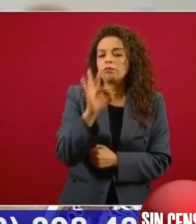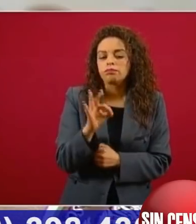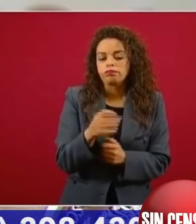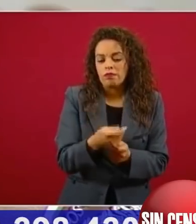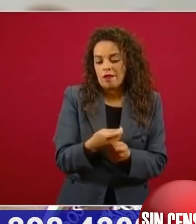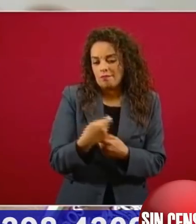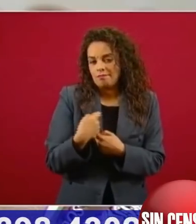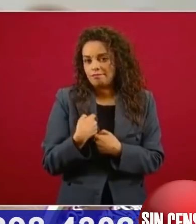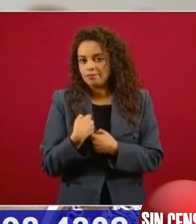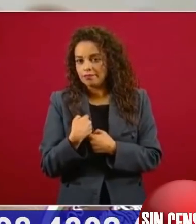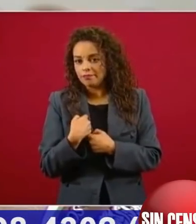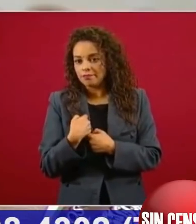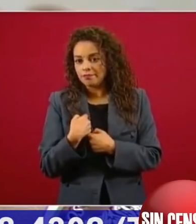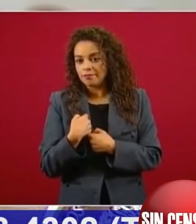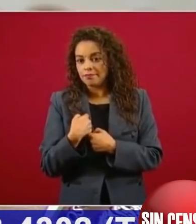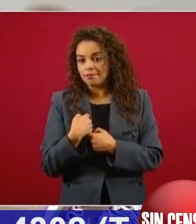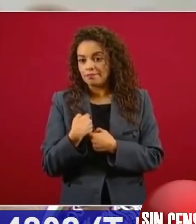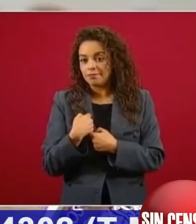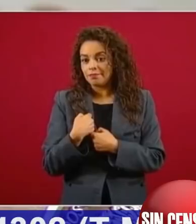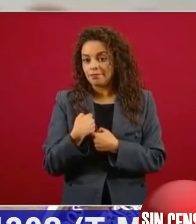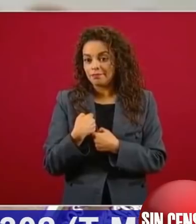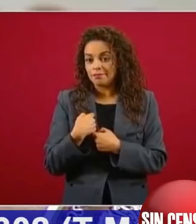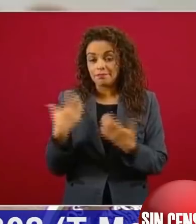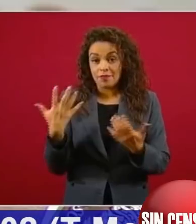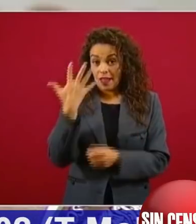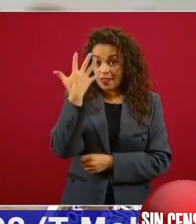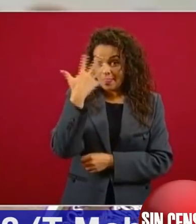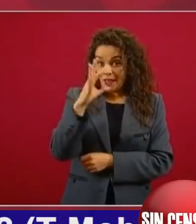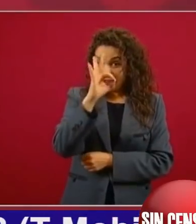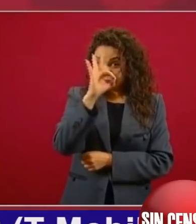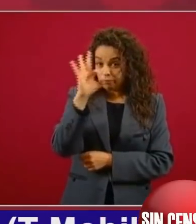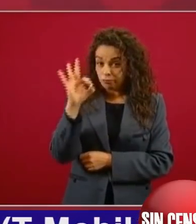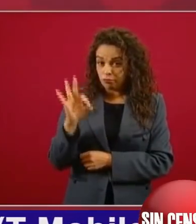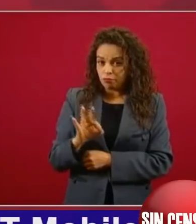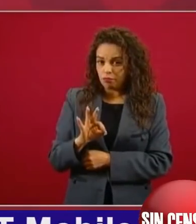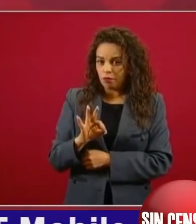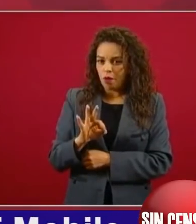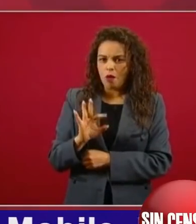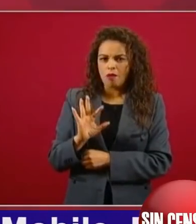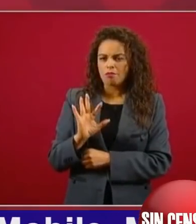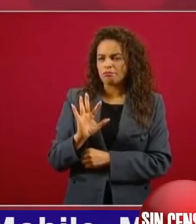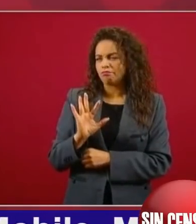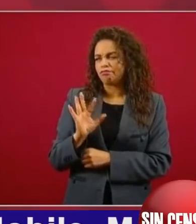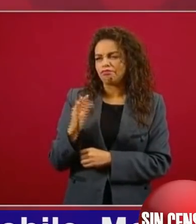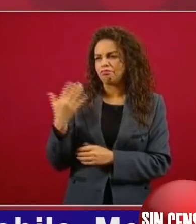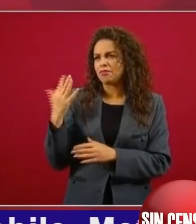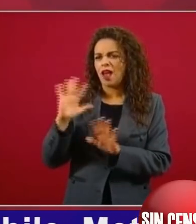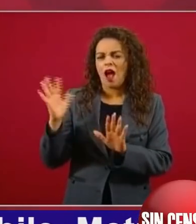Ya eso del 10%, ya eso es historia. O sea, no era 10%,